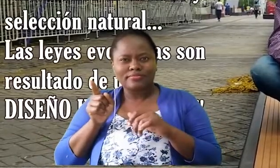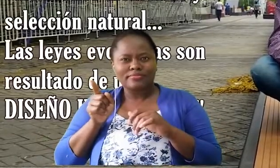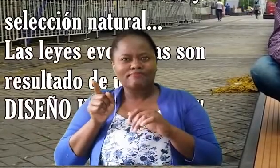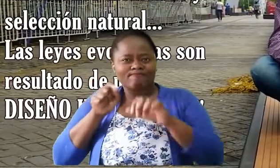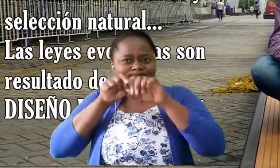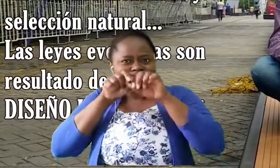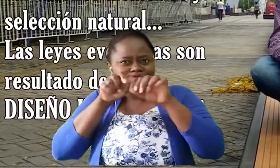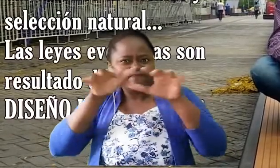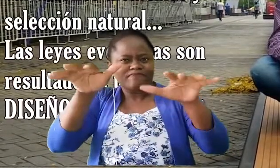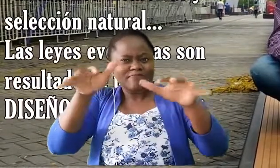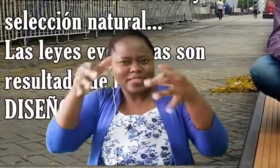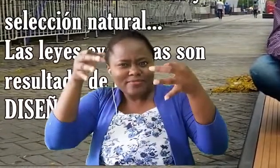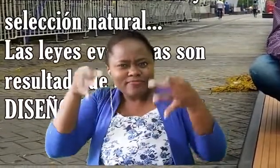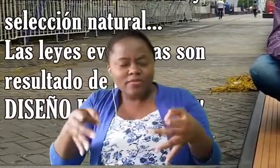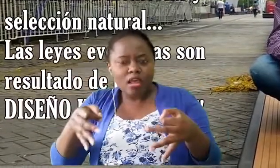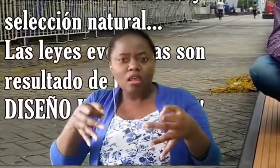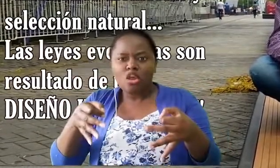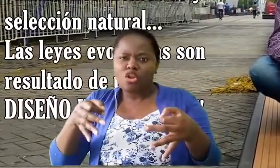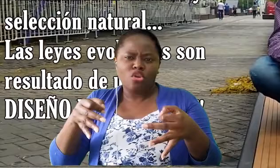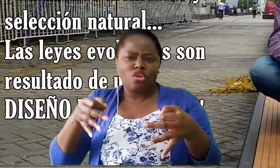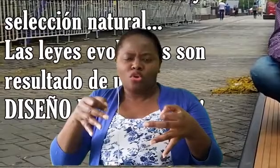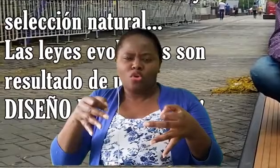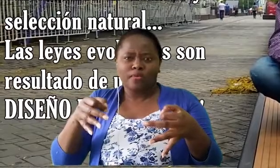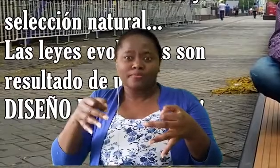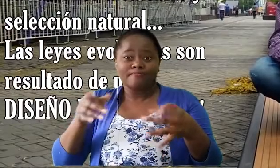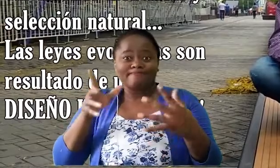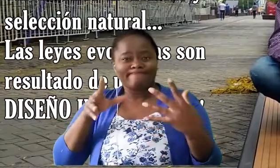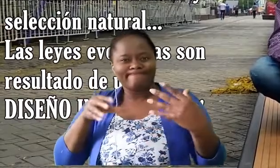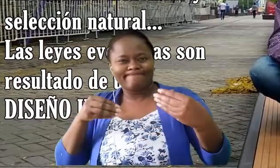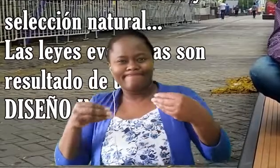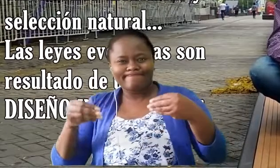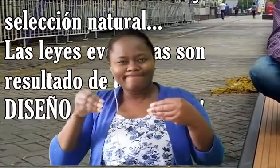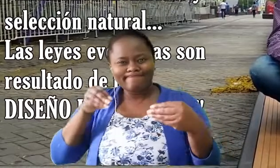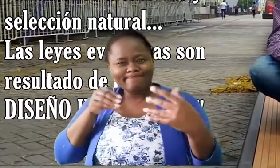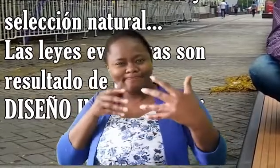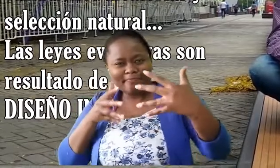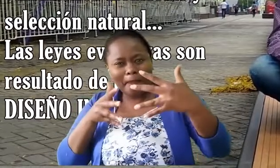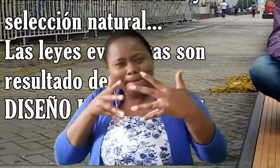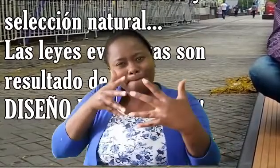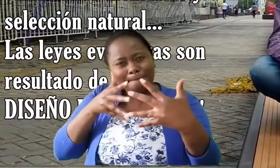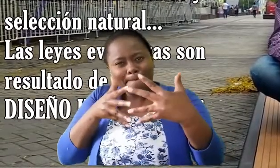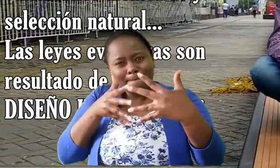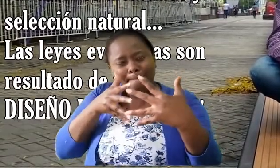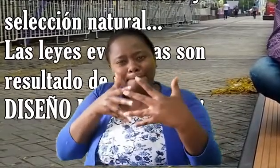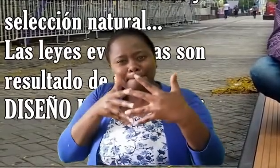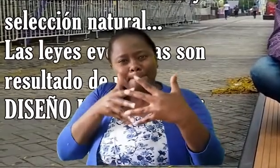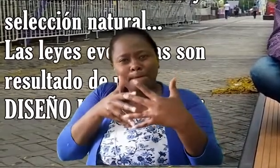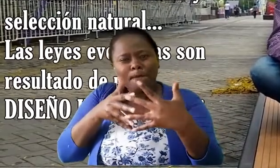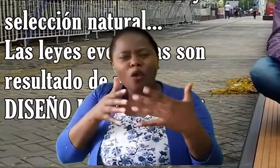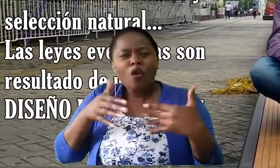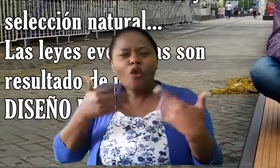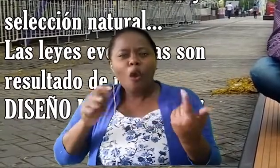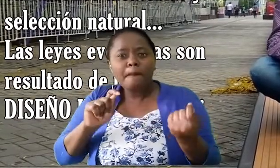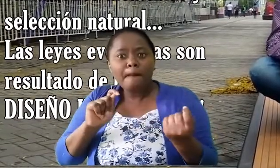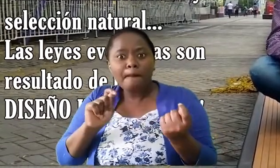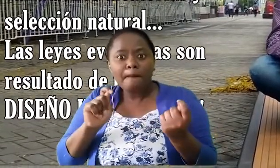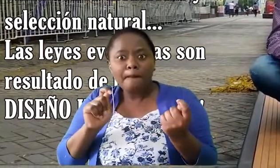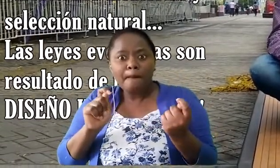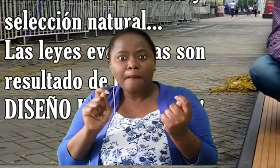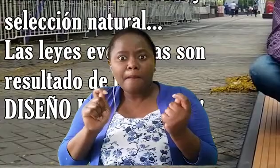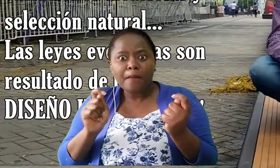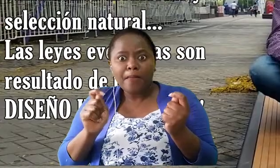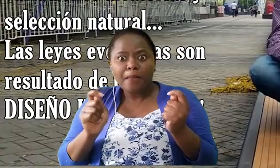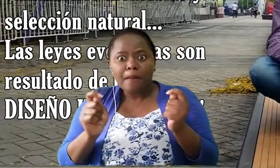capacidad de adaptación se explica en términos de variaciones aleatorias, ¿sí?, y